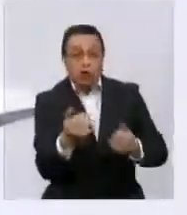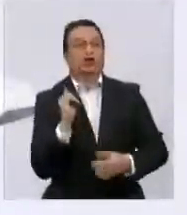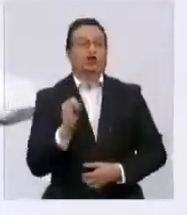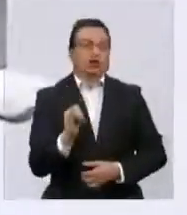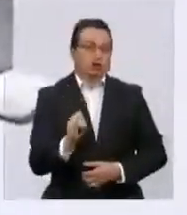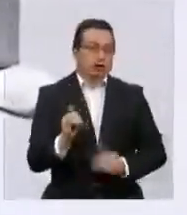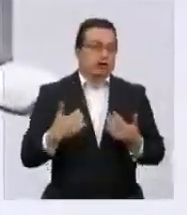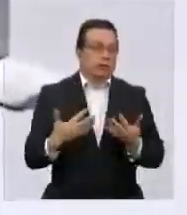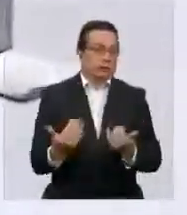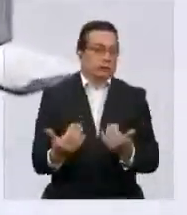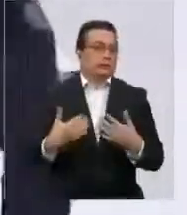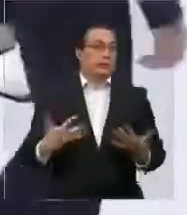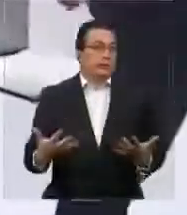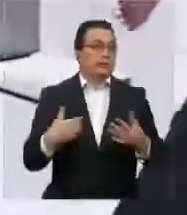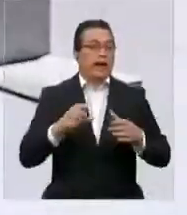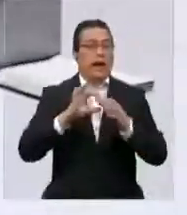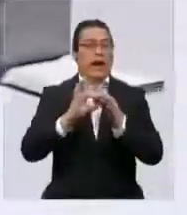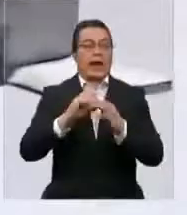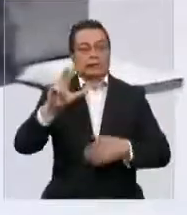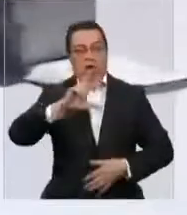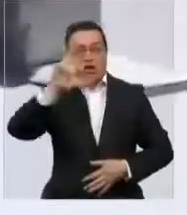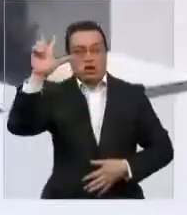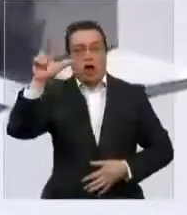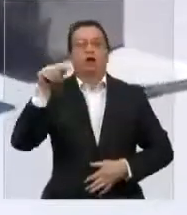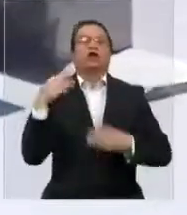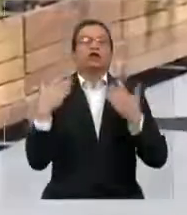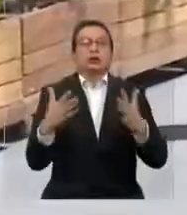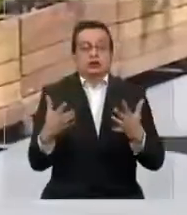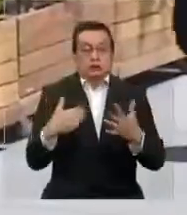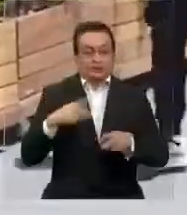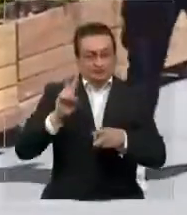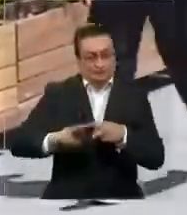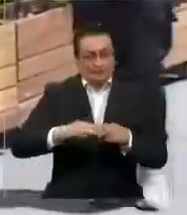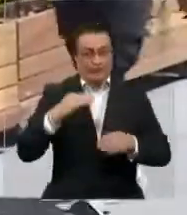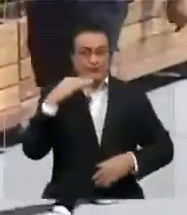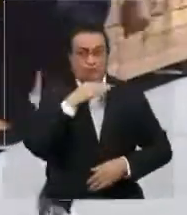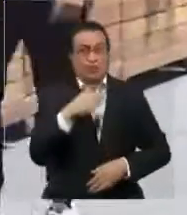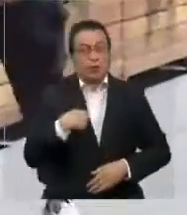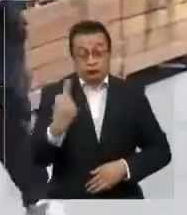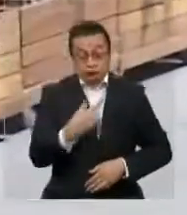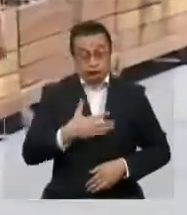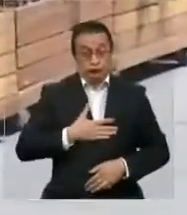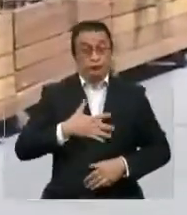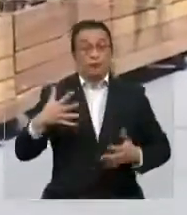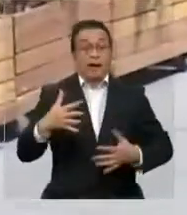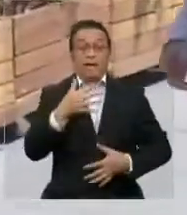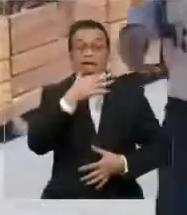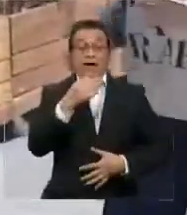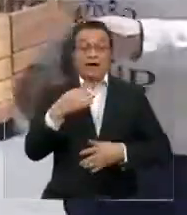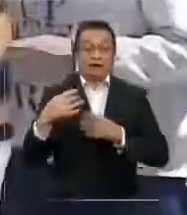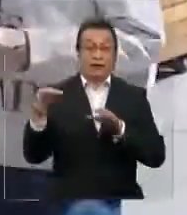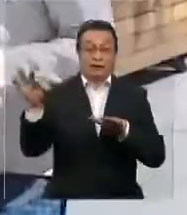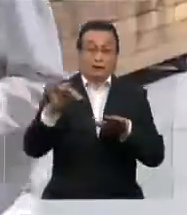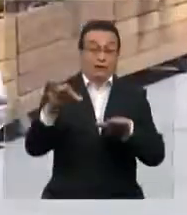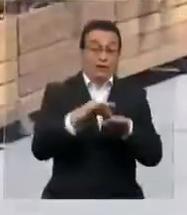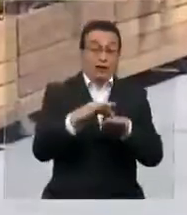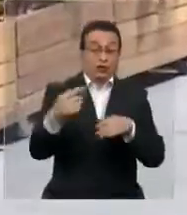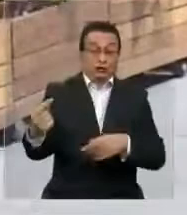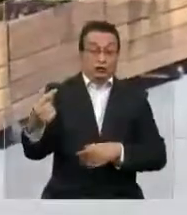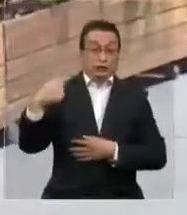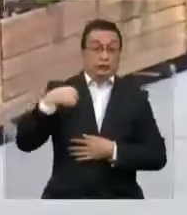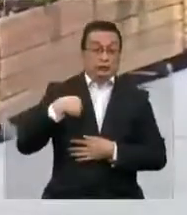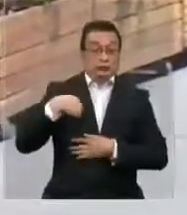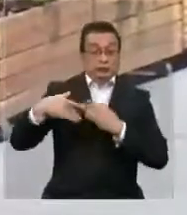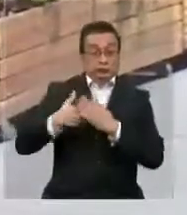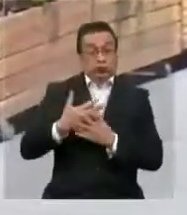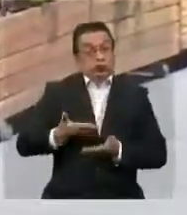Sí, sí, sí, gracias a Dios que ojalá se realice. Nosotros estamos más propensos a que el virus